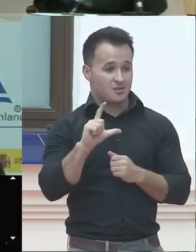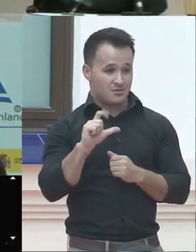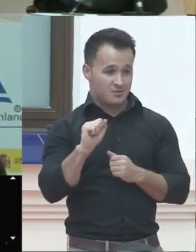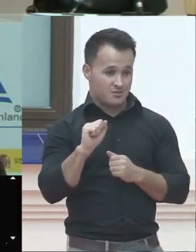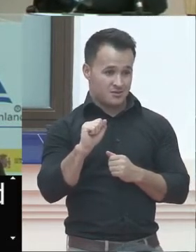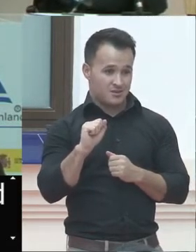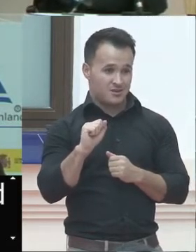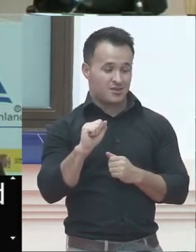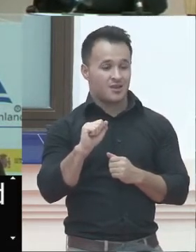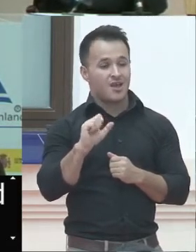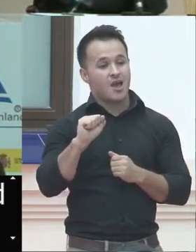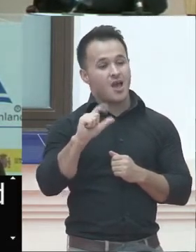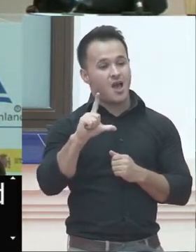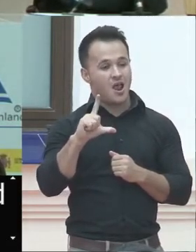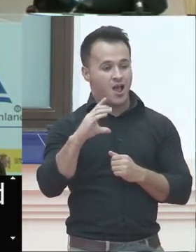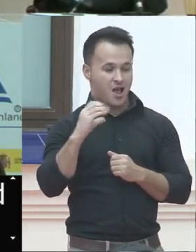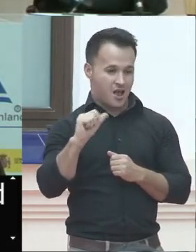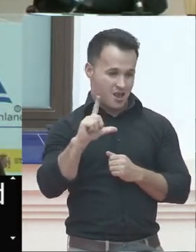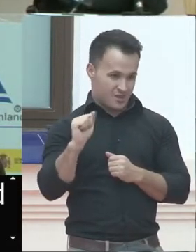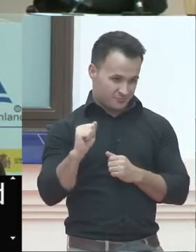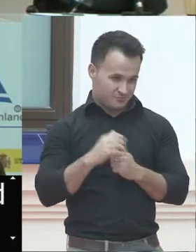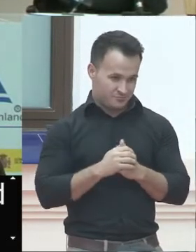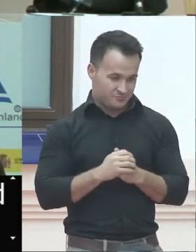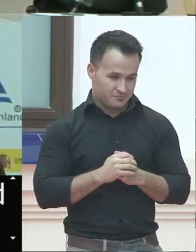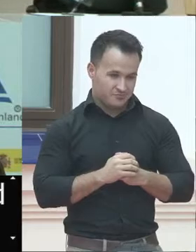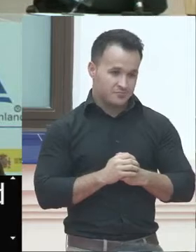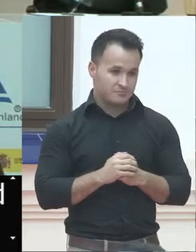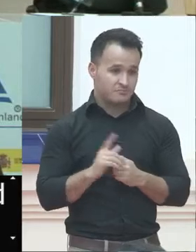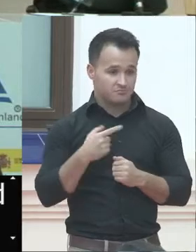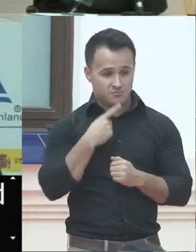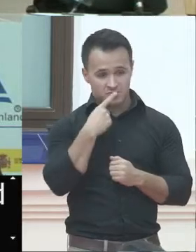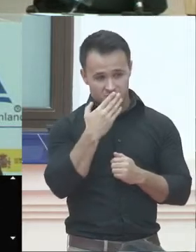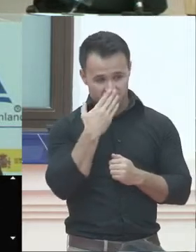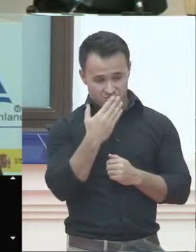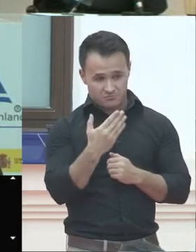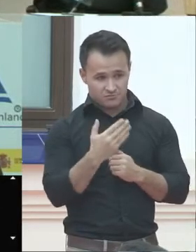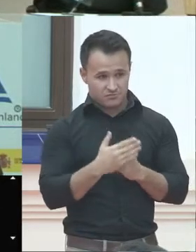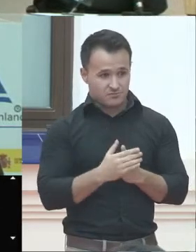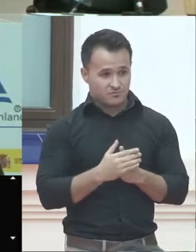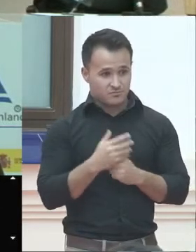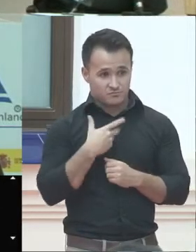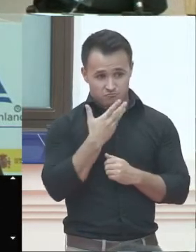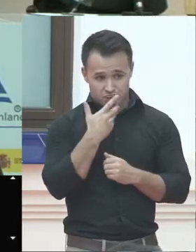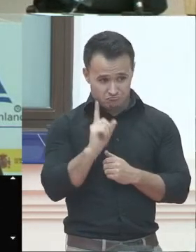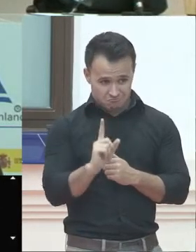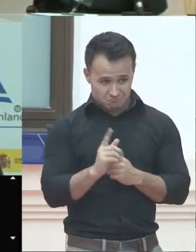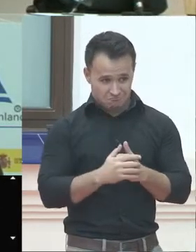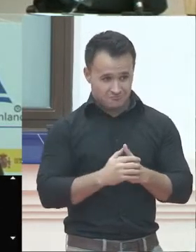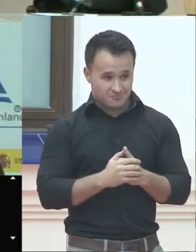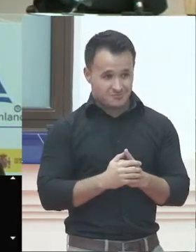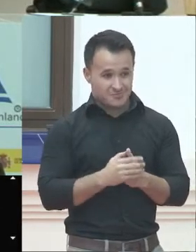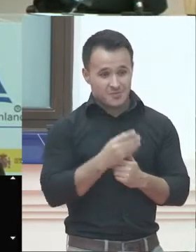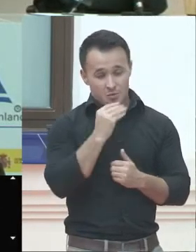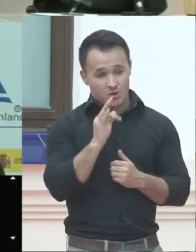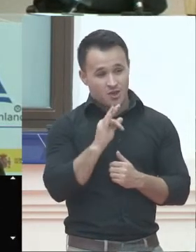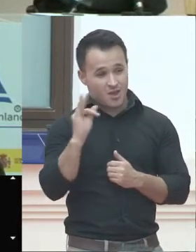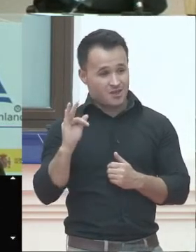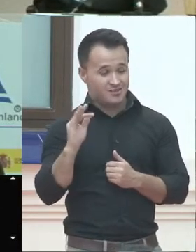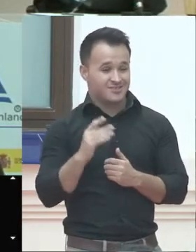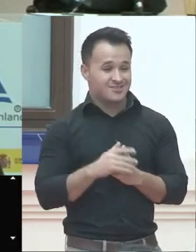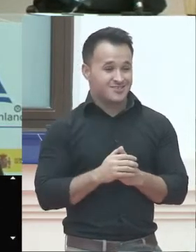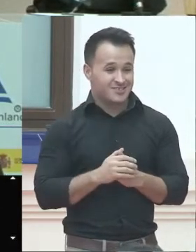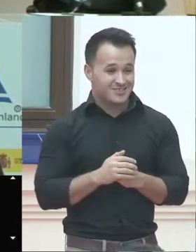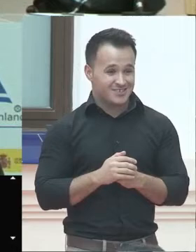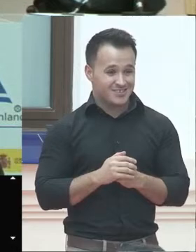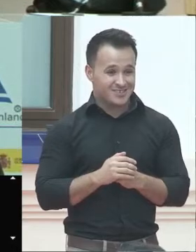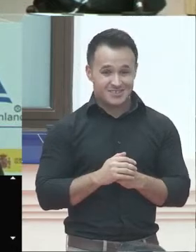con ARINC y con Inmarsat, que tengo que decir francamente que salvo la primera no conozco estos acrónimos, o sea que si